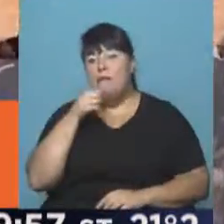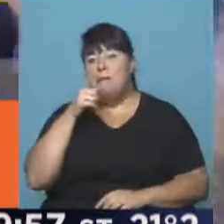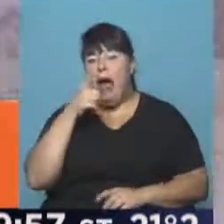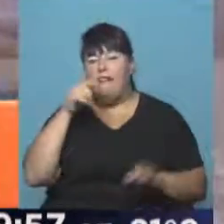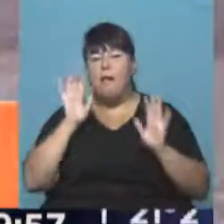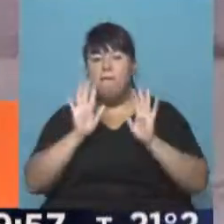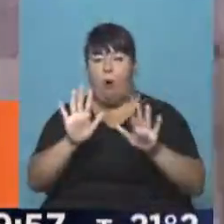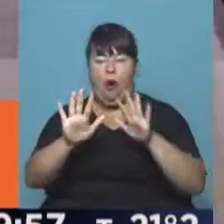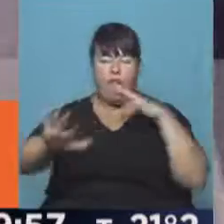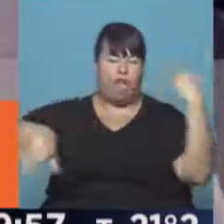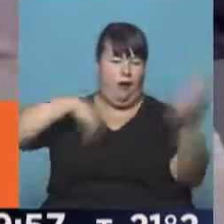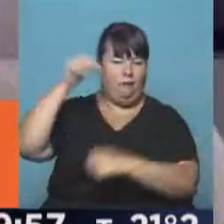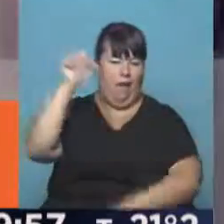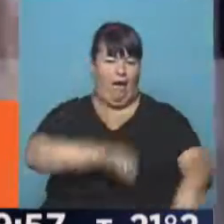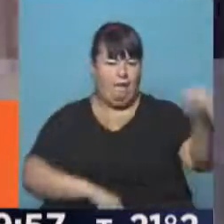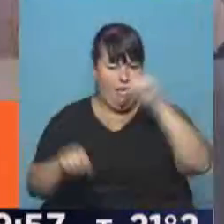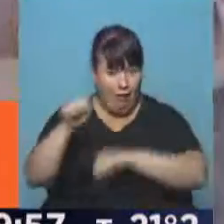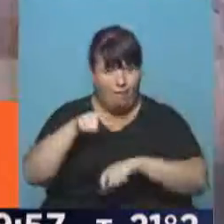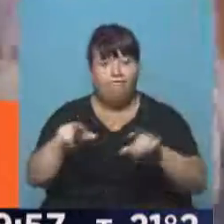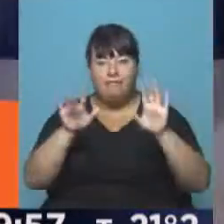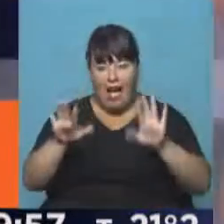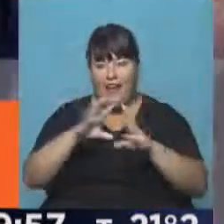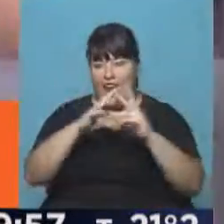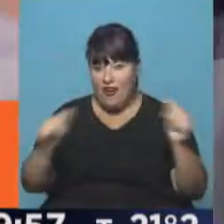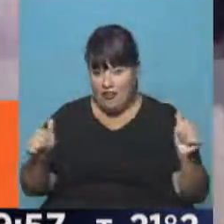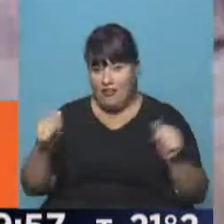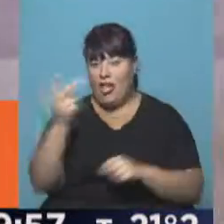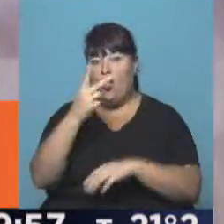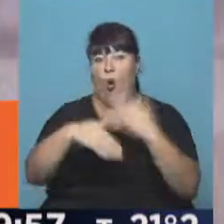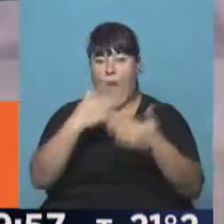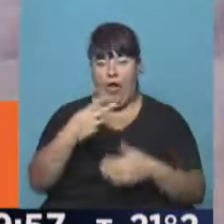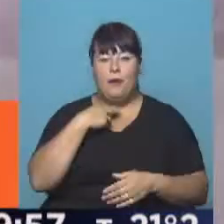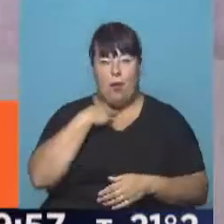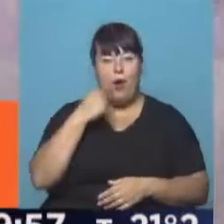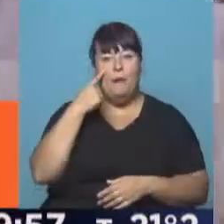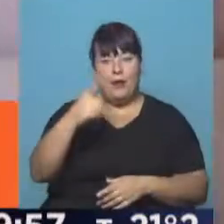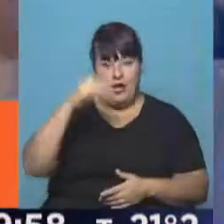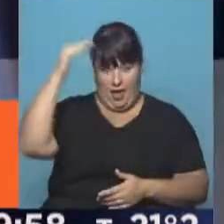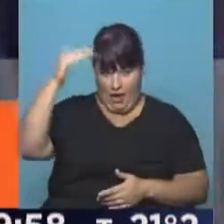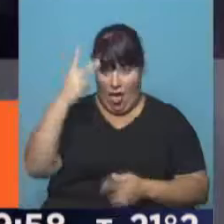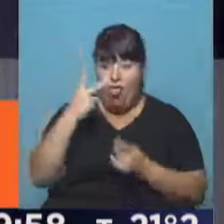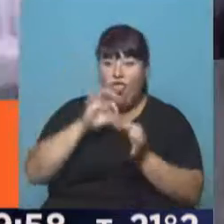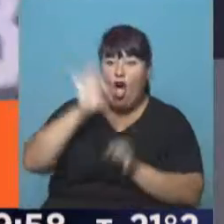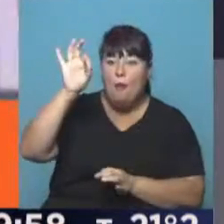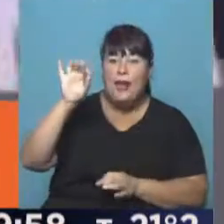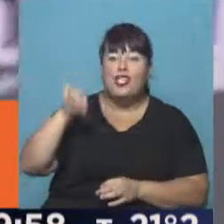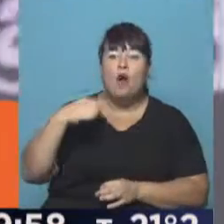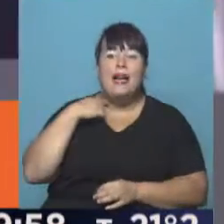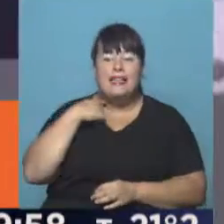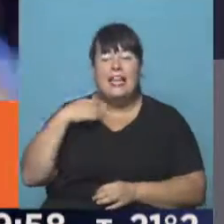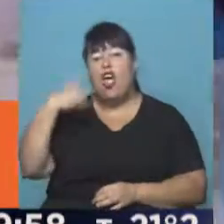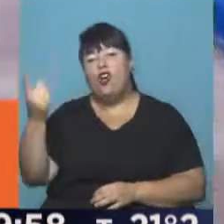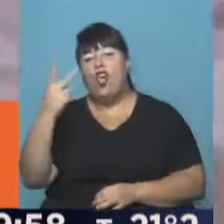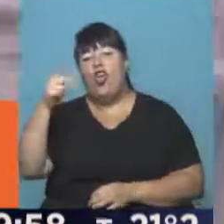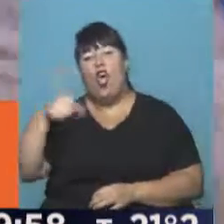termina empujando, y ahí empiezan los manotazos. Así se iban a ir los dos jugadores. E Ibaka, fíjense el tamaño, 2 metros 13 de uno, 2